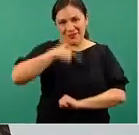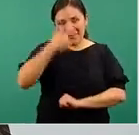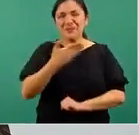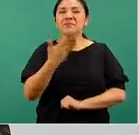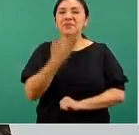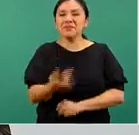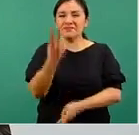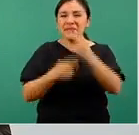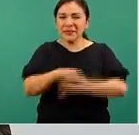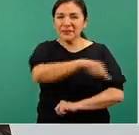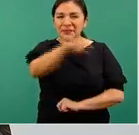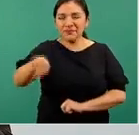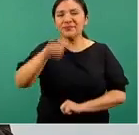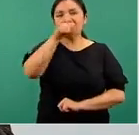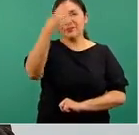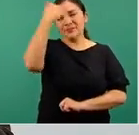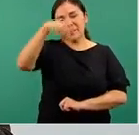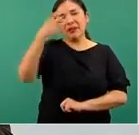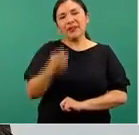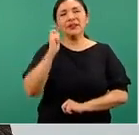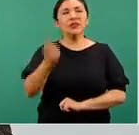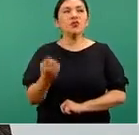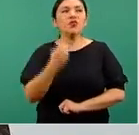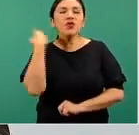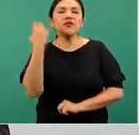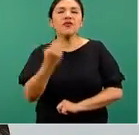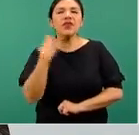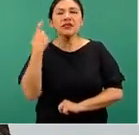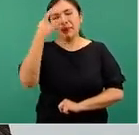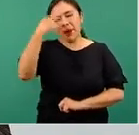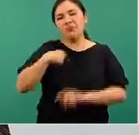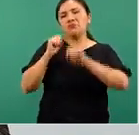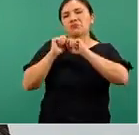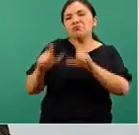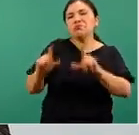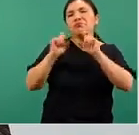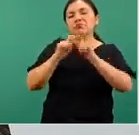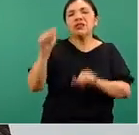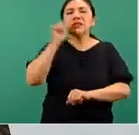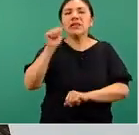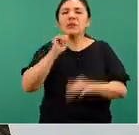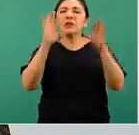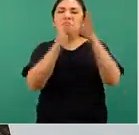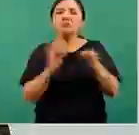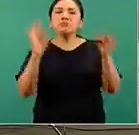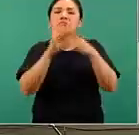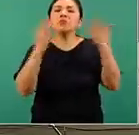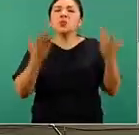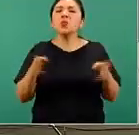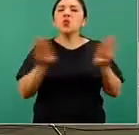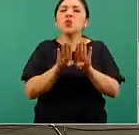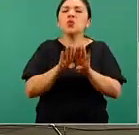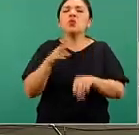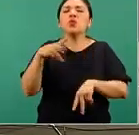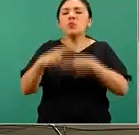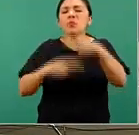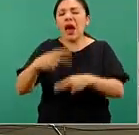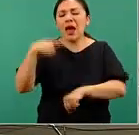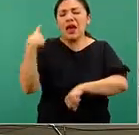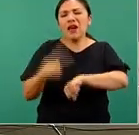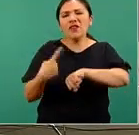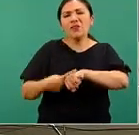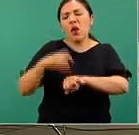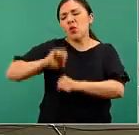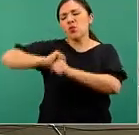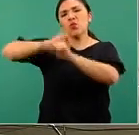bienvenidos. Como ustedes saben, es la conferencia de prensa en donde actualizamos el comportamiento de la epidemia de